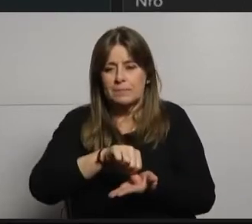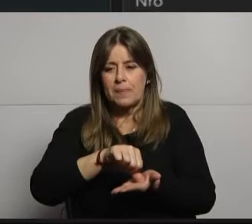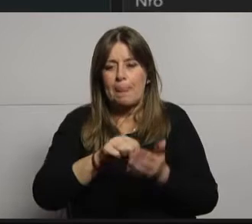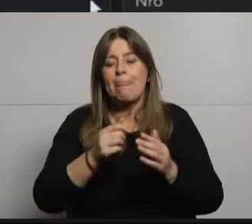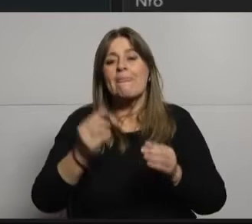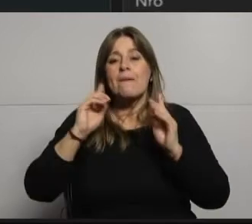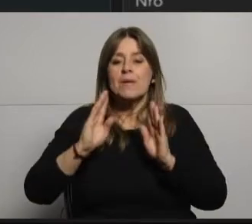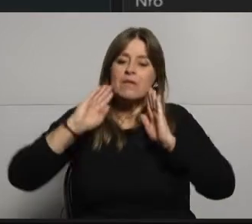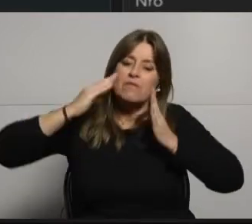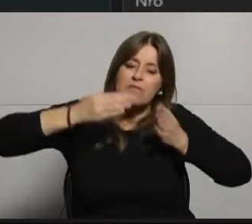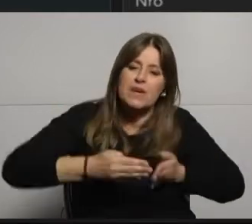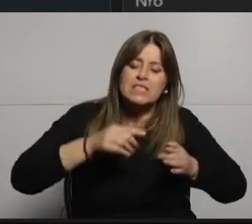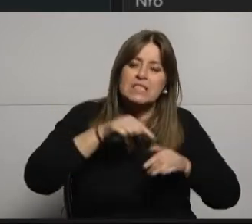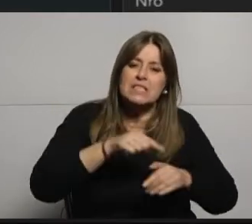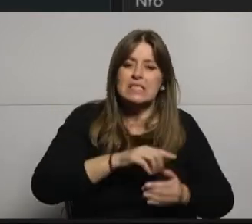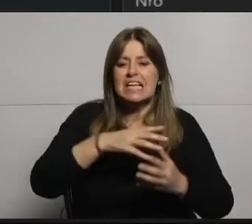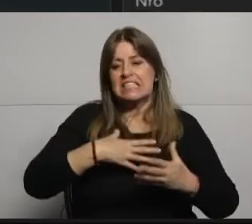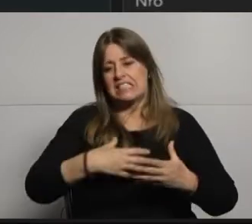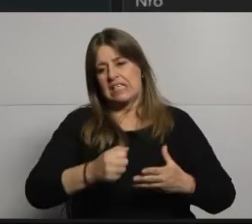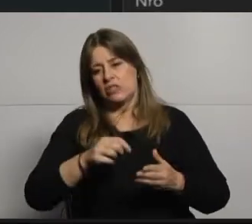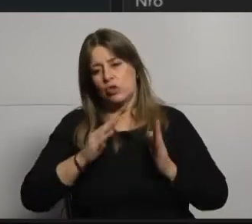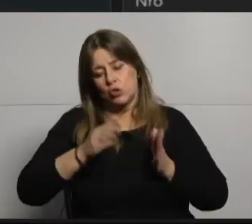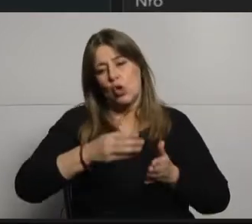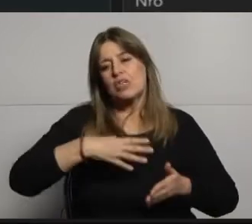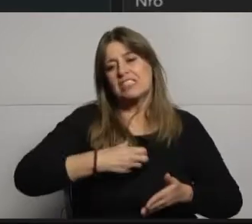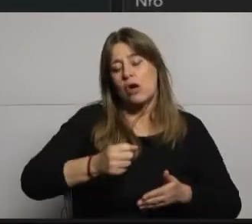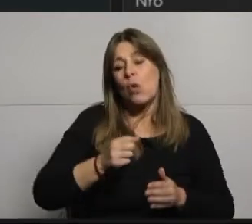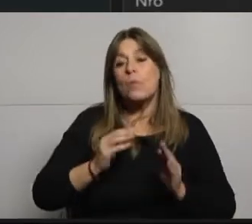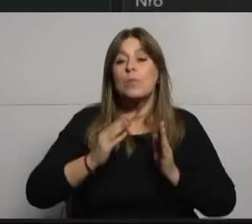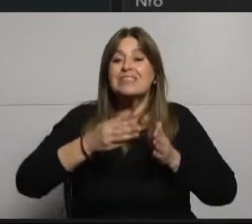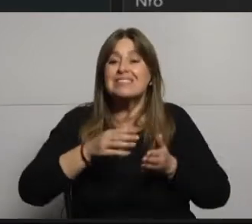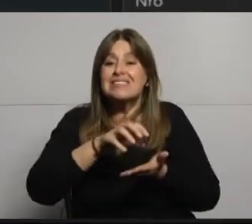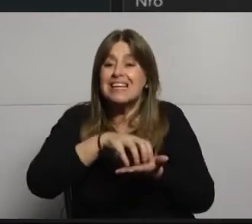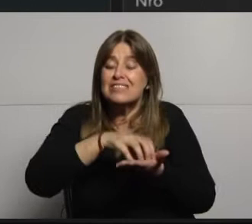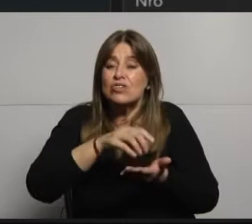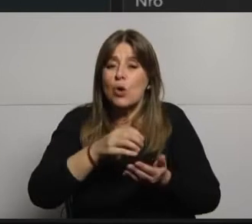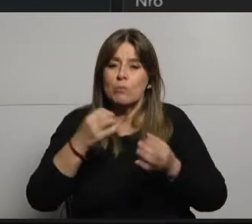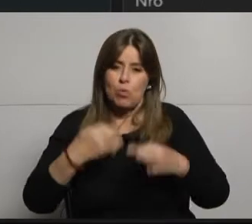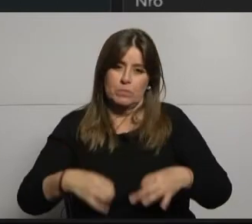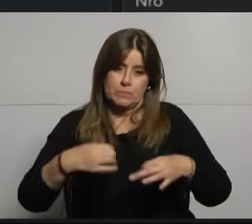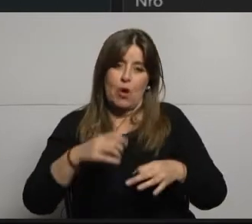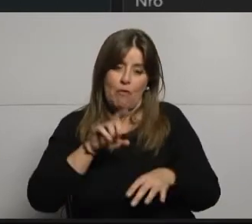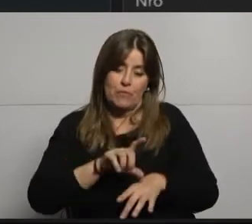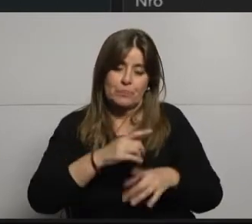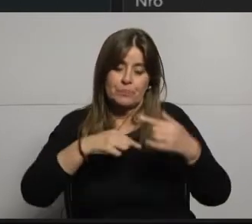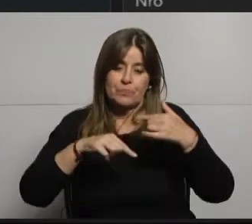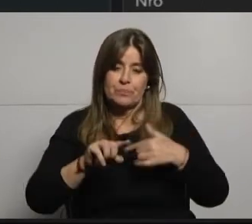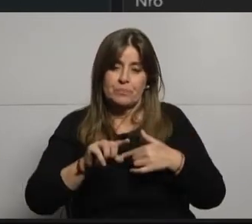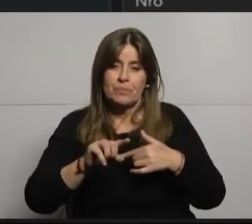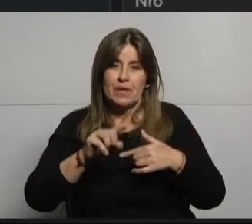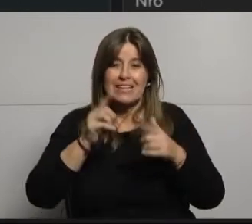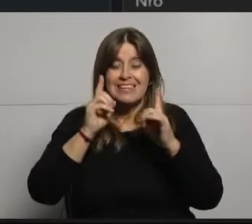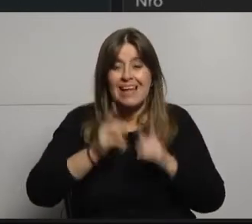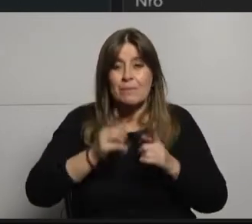hace énfasis en la información del sector salud por ser un sector clave, ¿sí? Y también